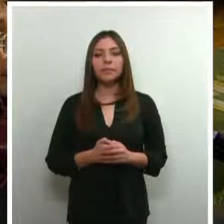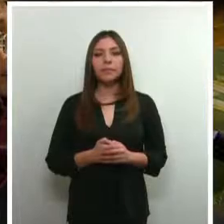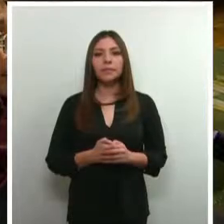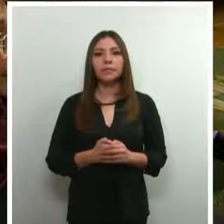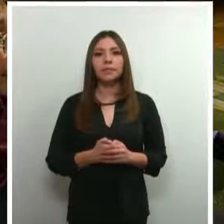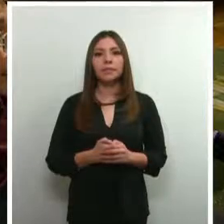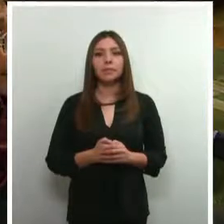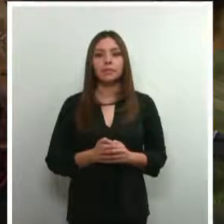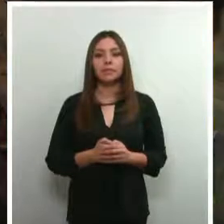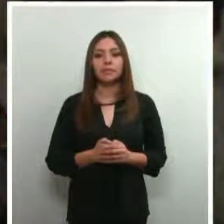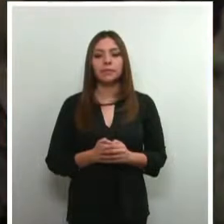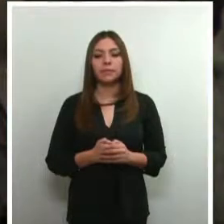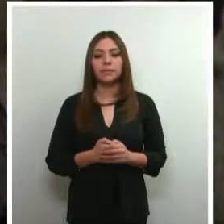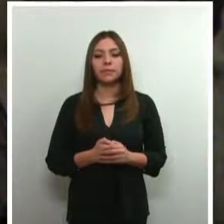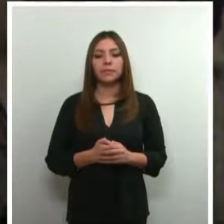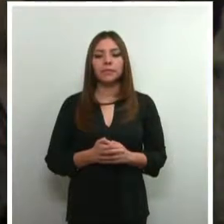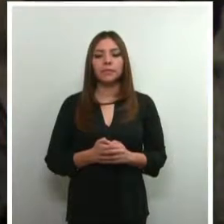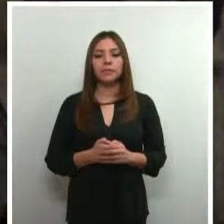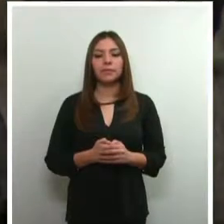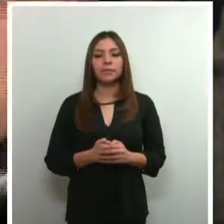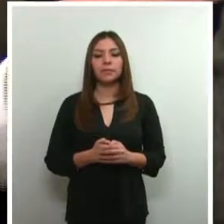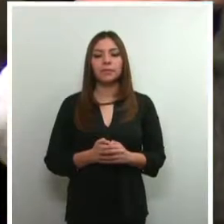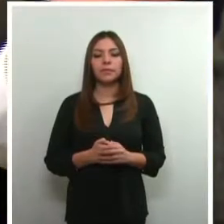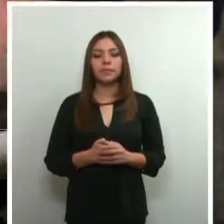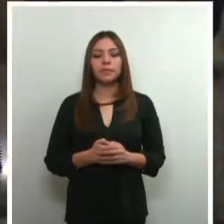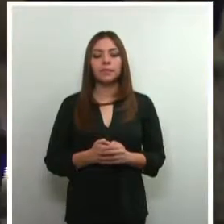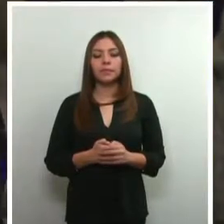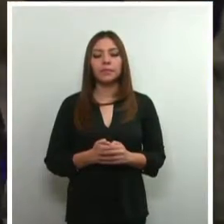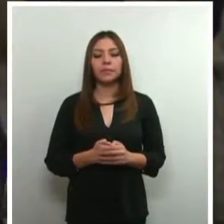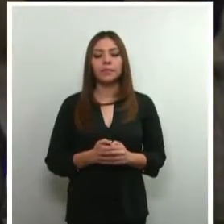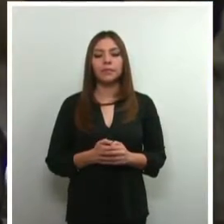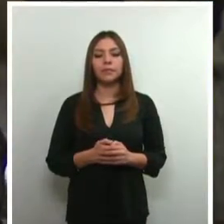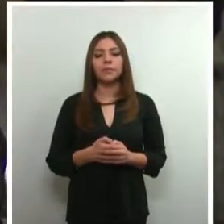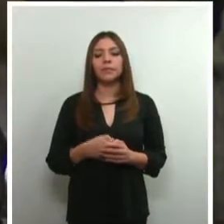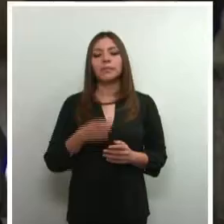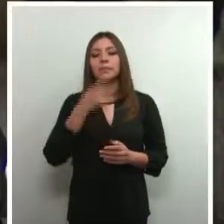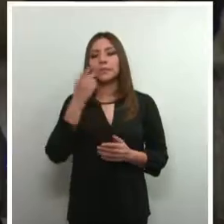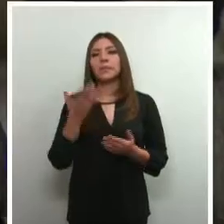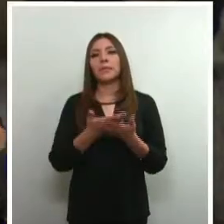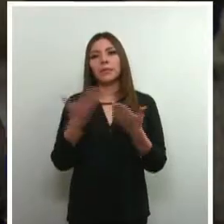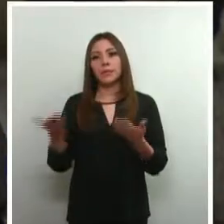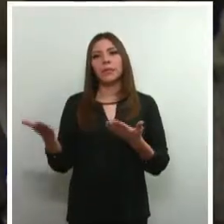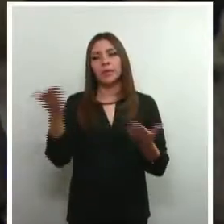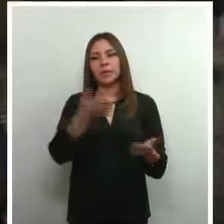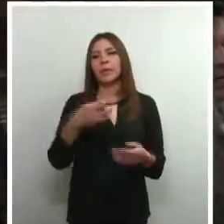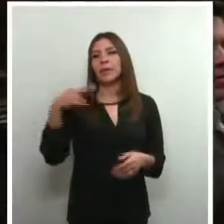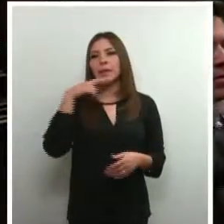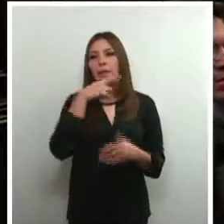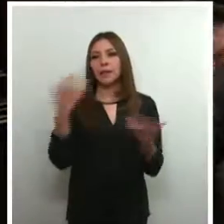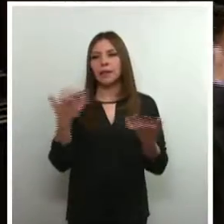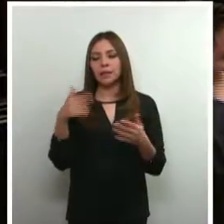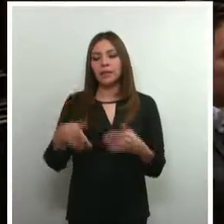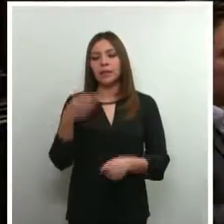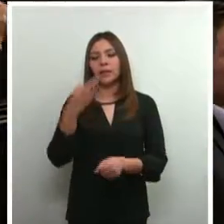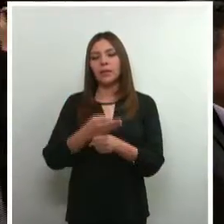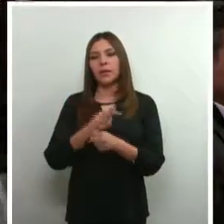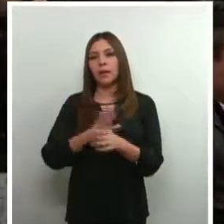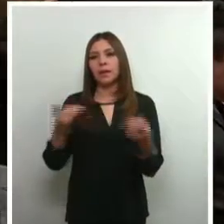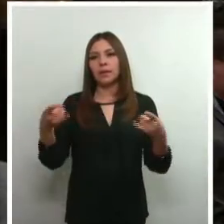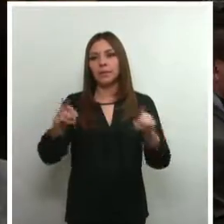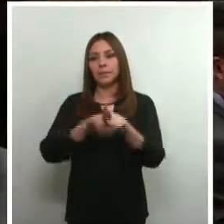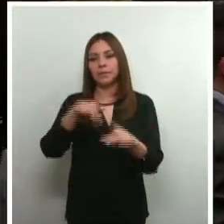Puede ser un pronunciamiento desde su curul. Bueno, pase por favor. Vamos a agilizar esto para cerrar la